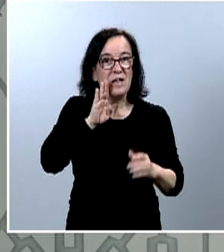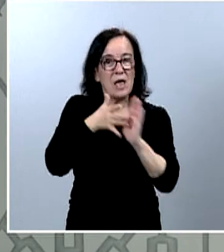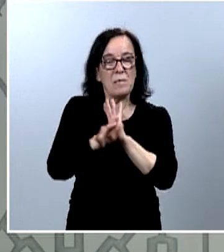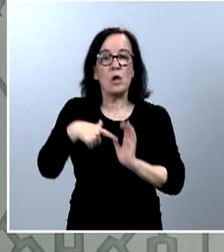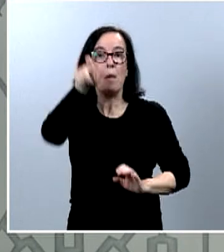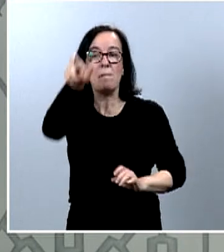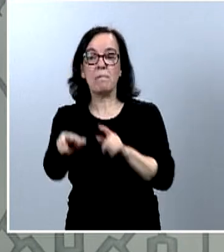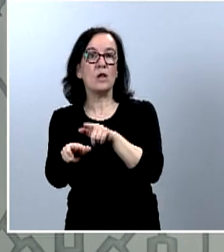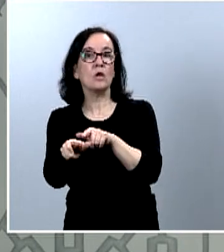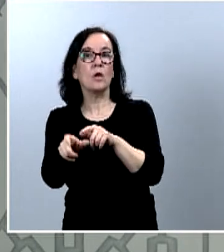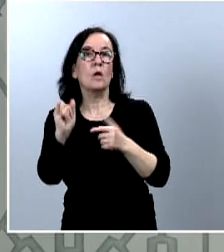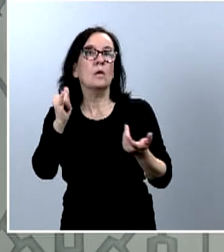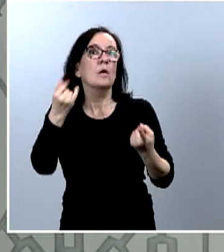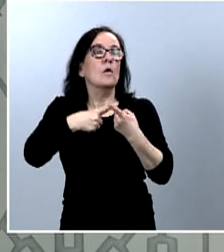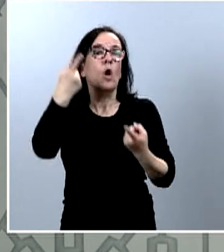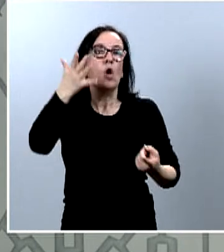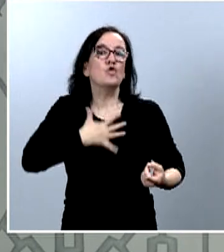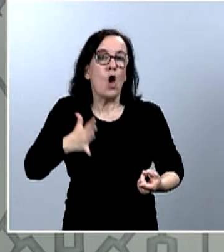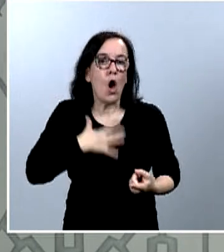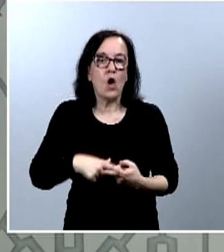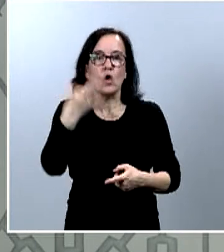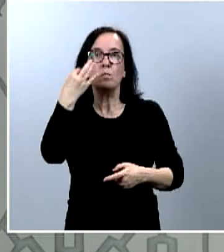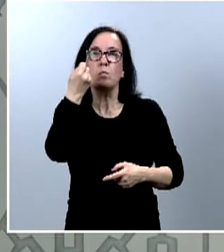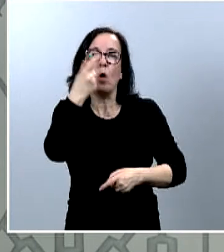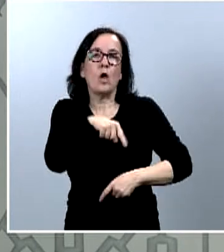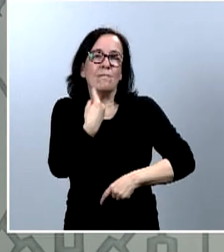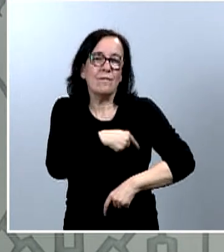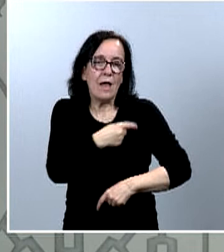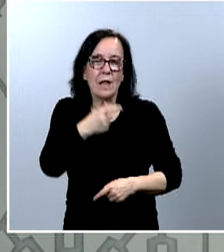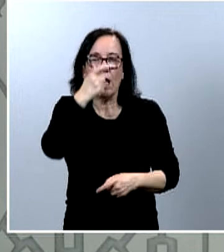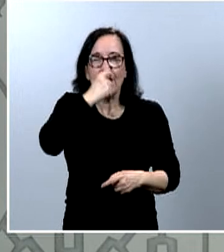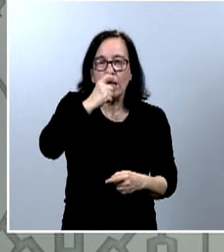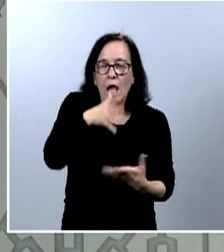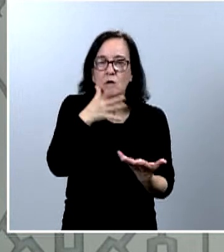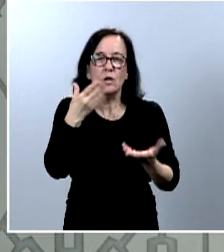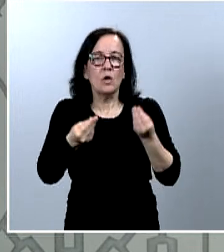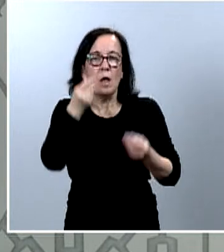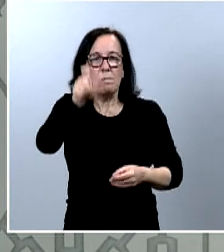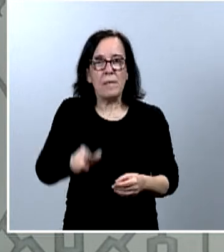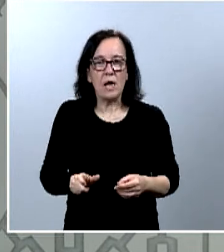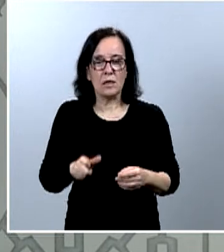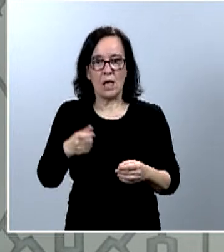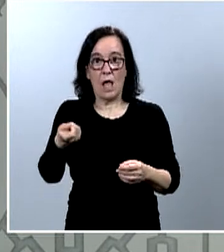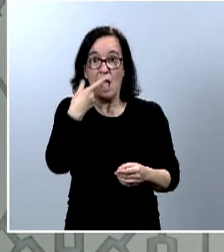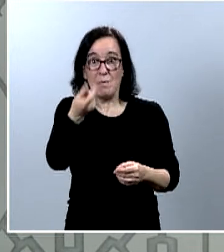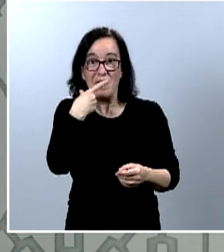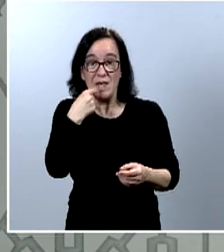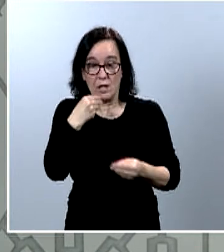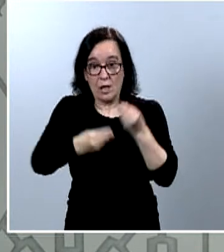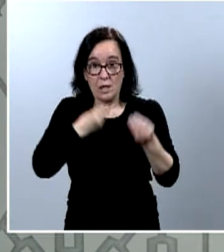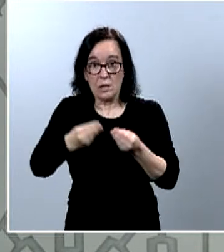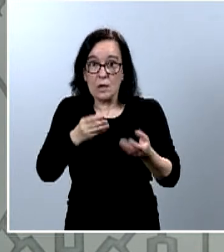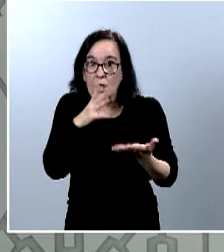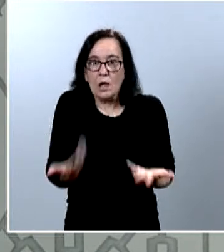simplemente tenía una tos o un poco de fiebre o un catarro, y además si es una persona polimedicada que está institucionalizada, pues el